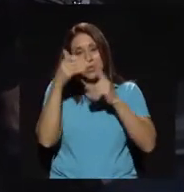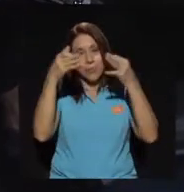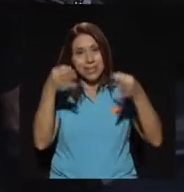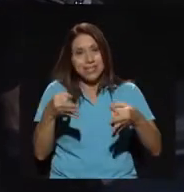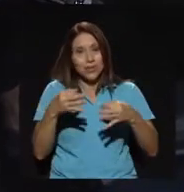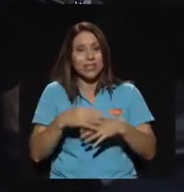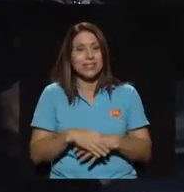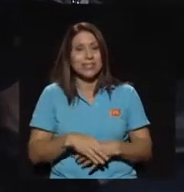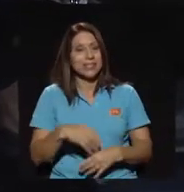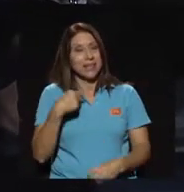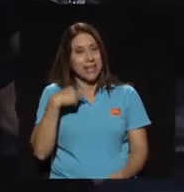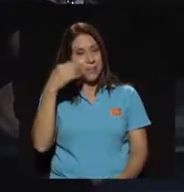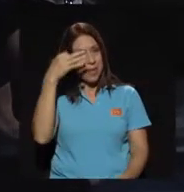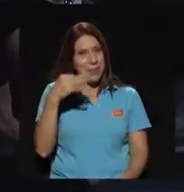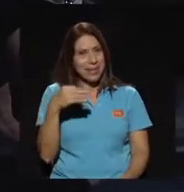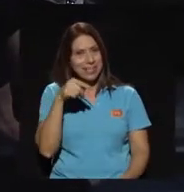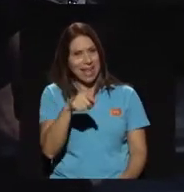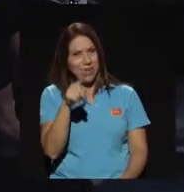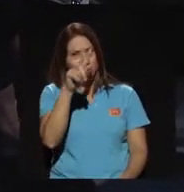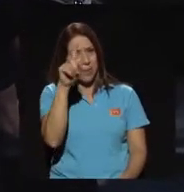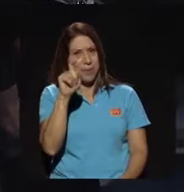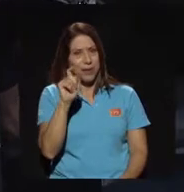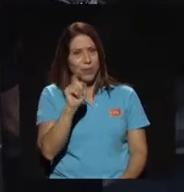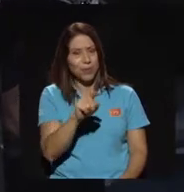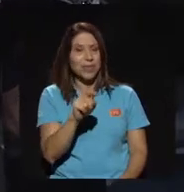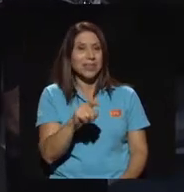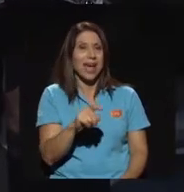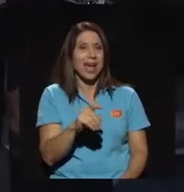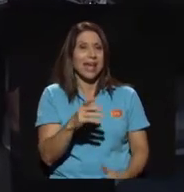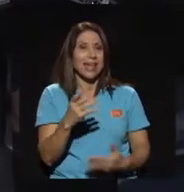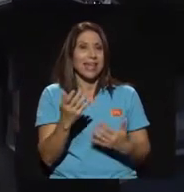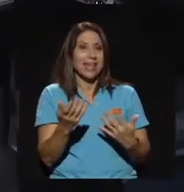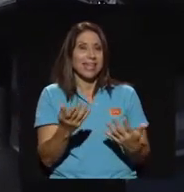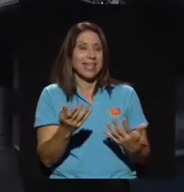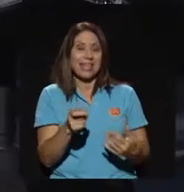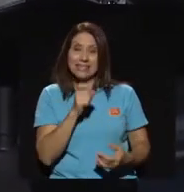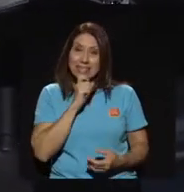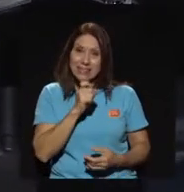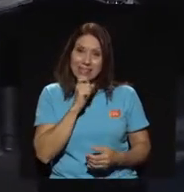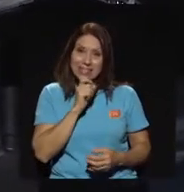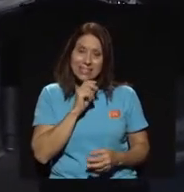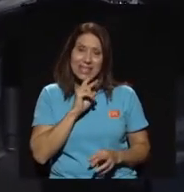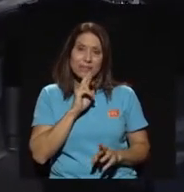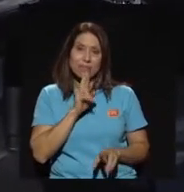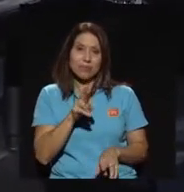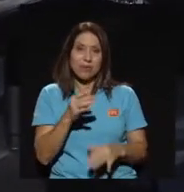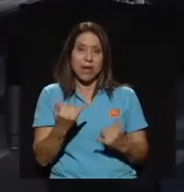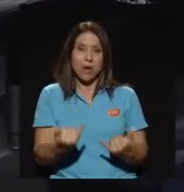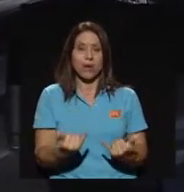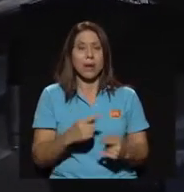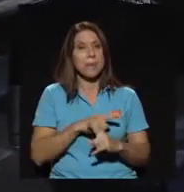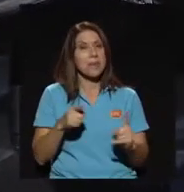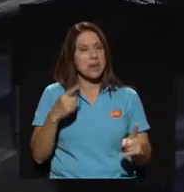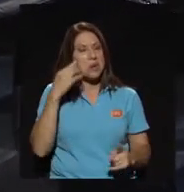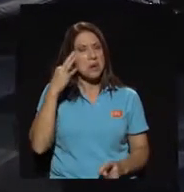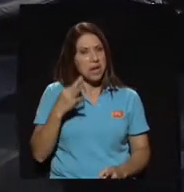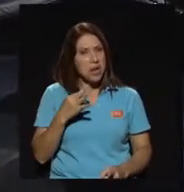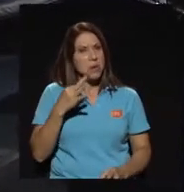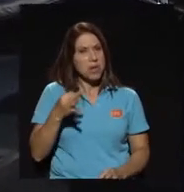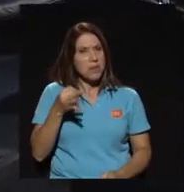una pregunta que difícilmente se va a tomar, por lo menos en este momento, pero que yo creo que eventualmente es, y